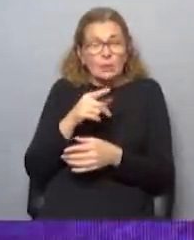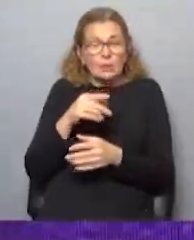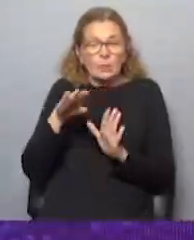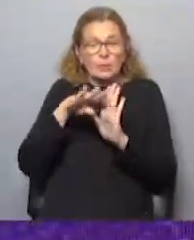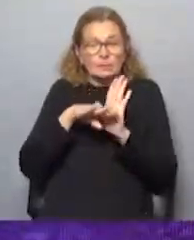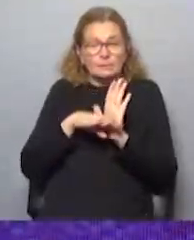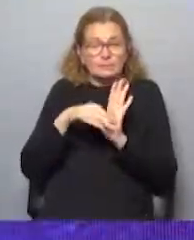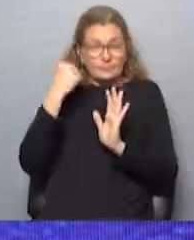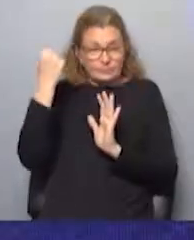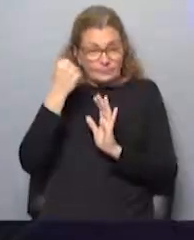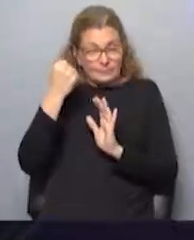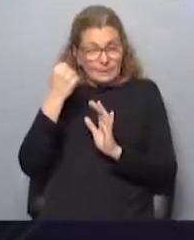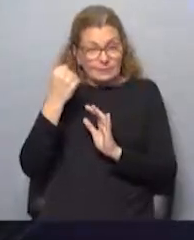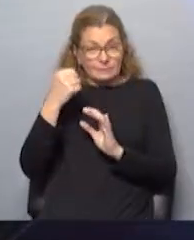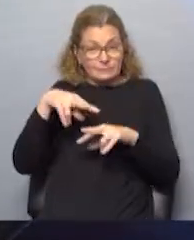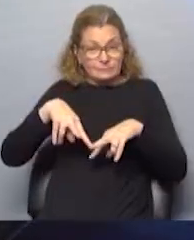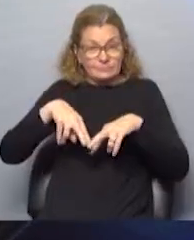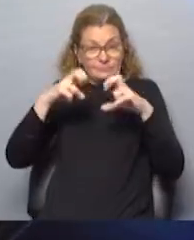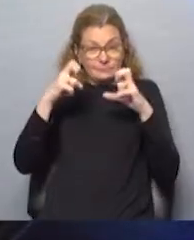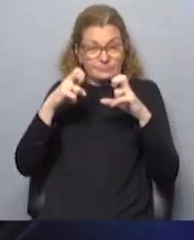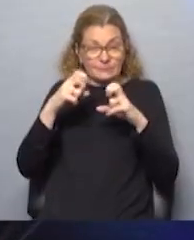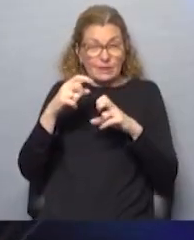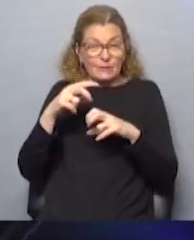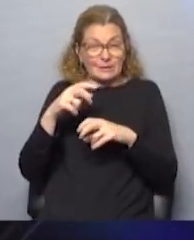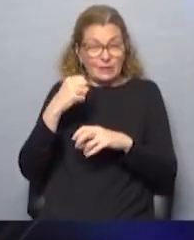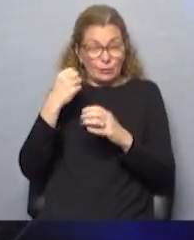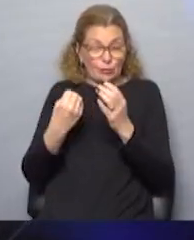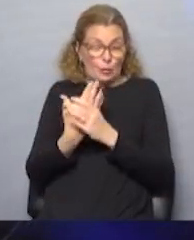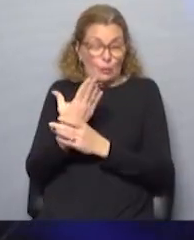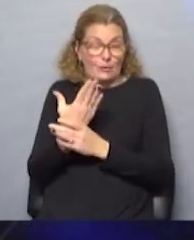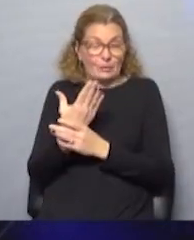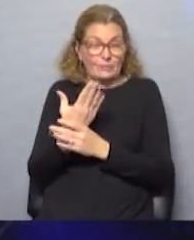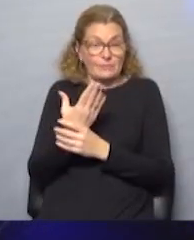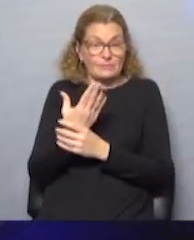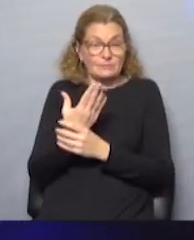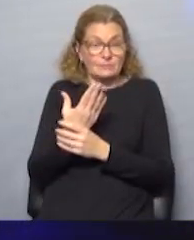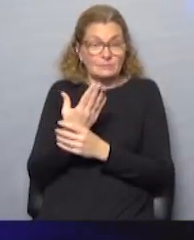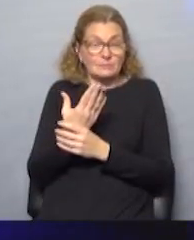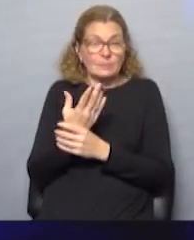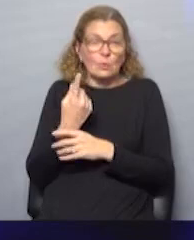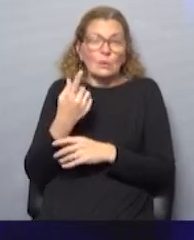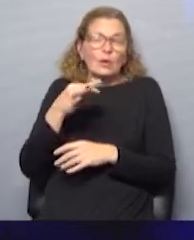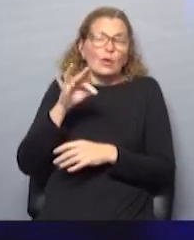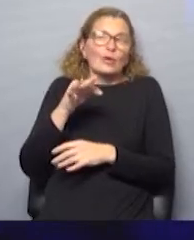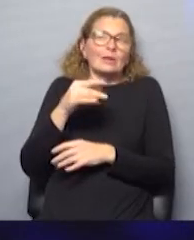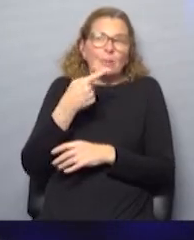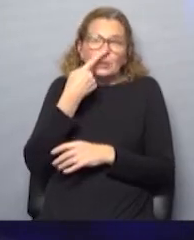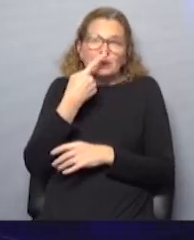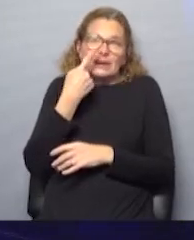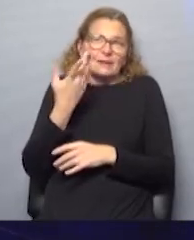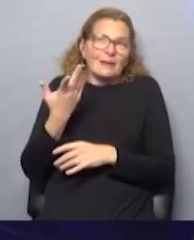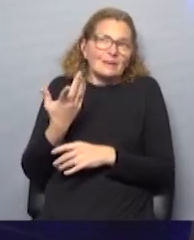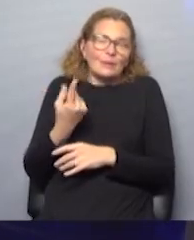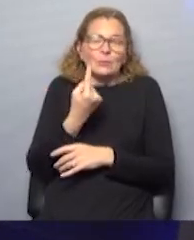relevancia de la investigación de la investigación y la innovación una de las cosas que creo que es interesante es